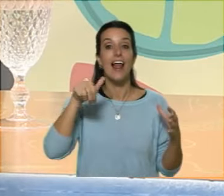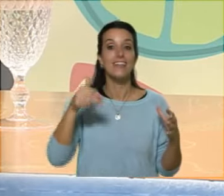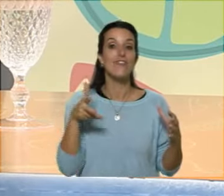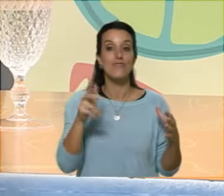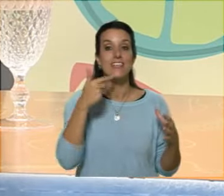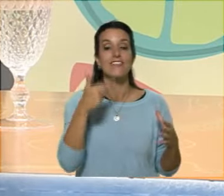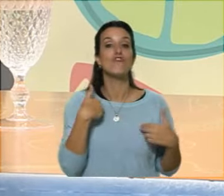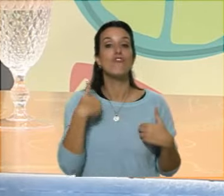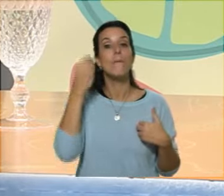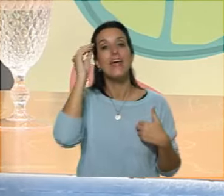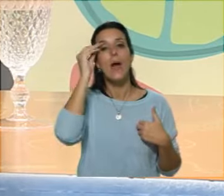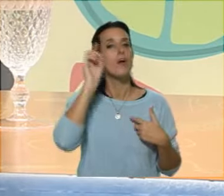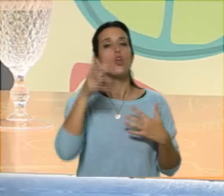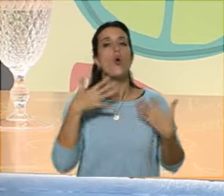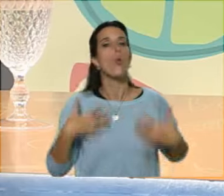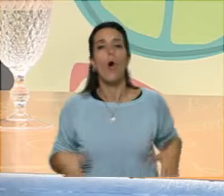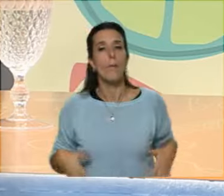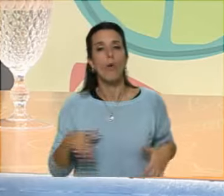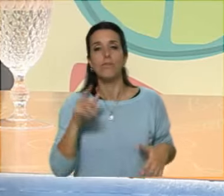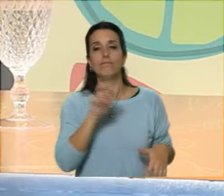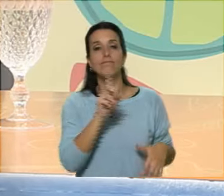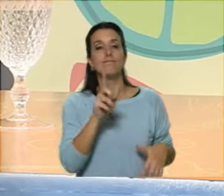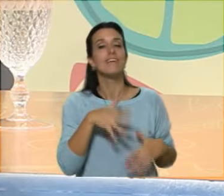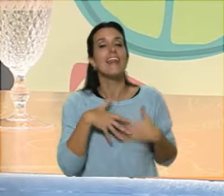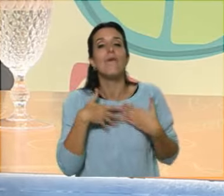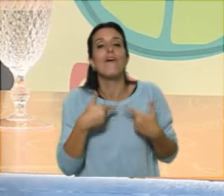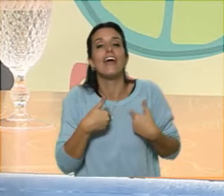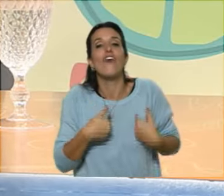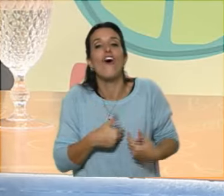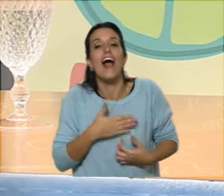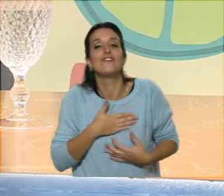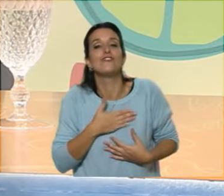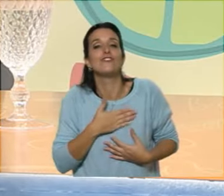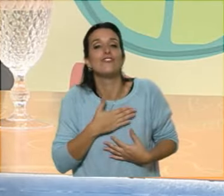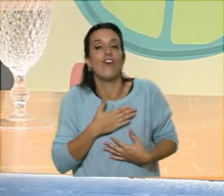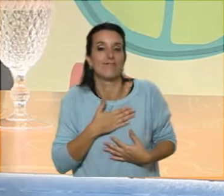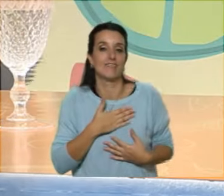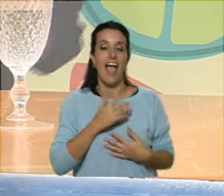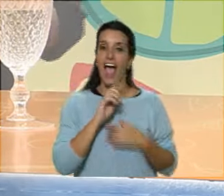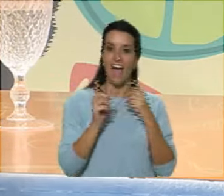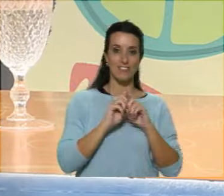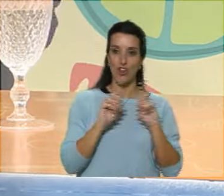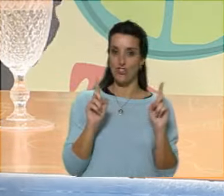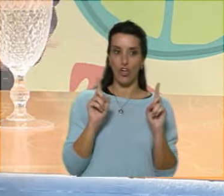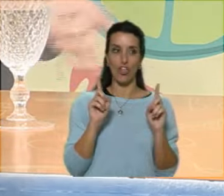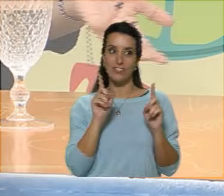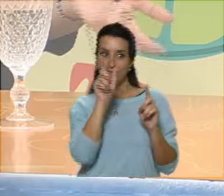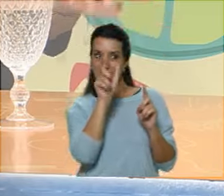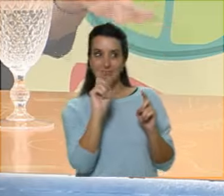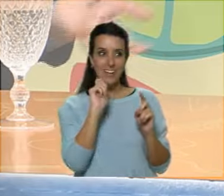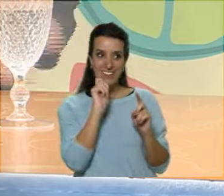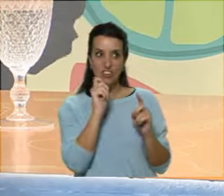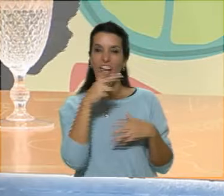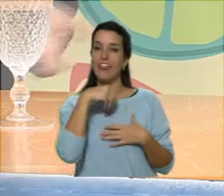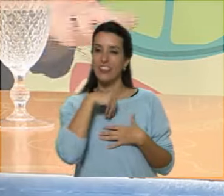enamoré no de lo físico, sino del corazón. Y las actitudes a veces no son todo lo que brilla, no todo lo que brilla es oro. Y